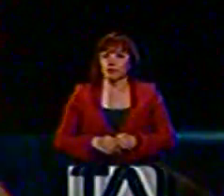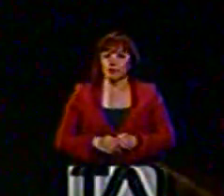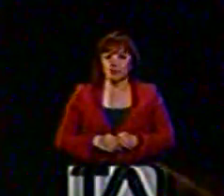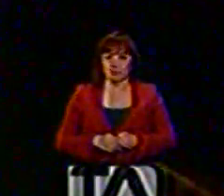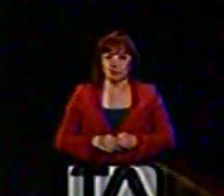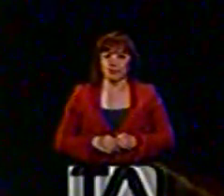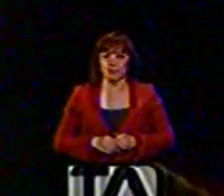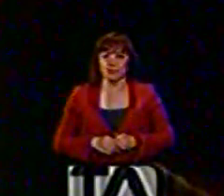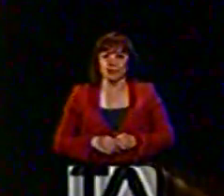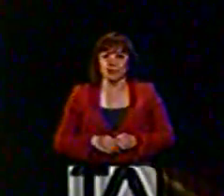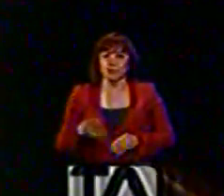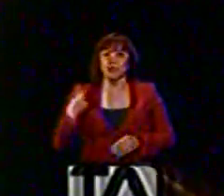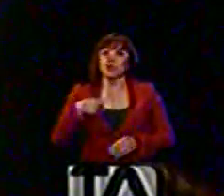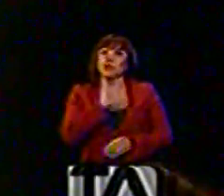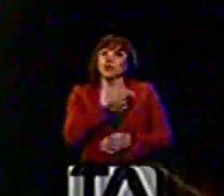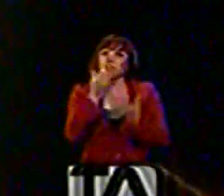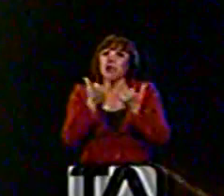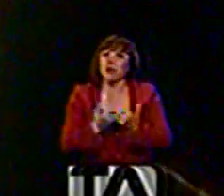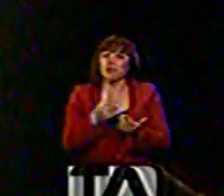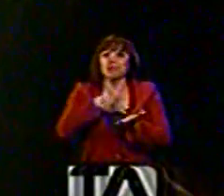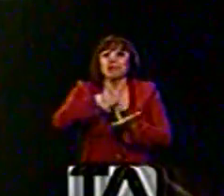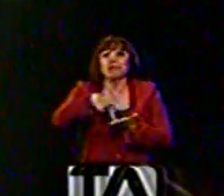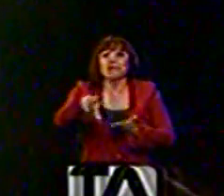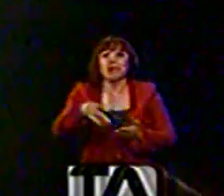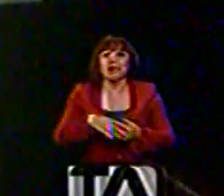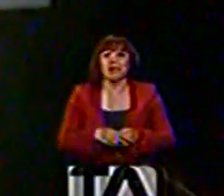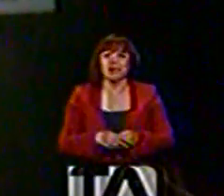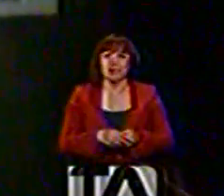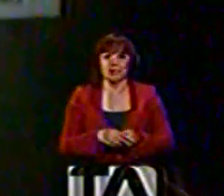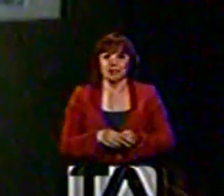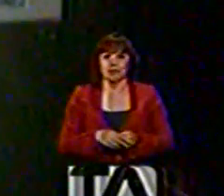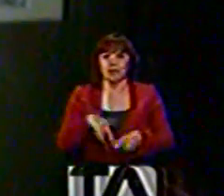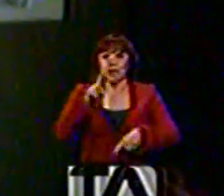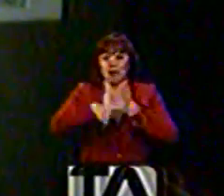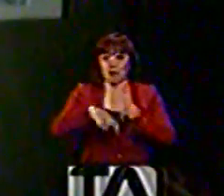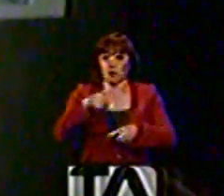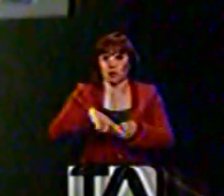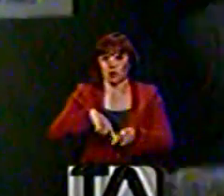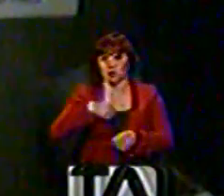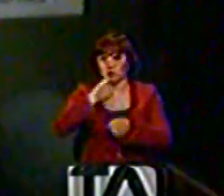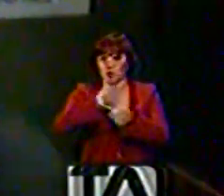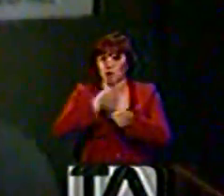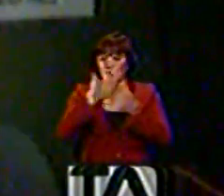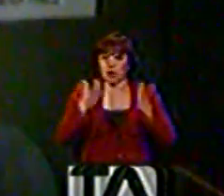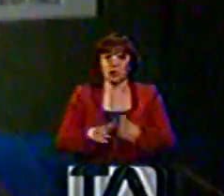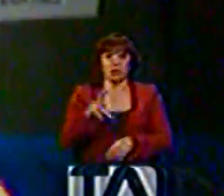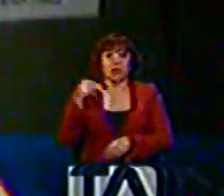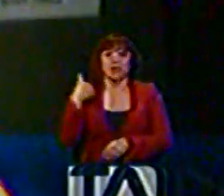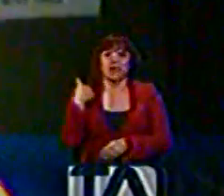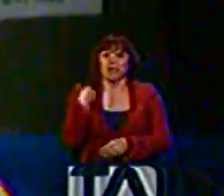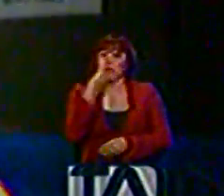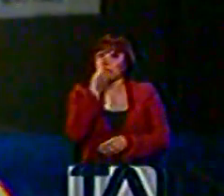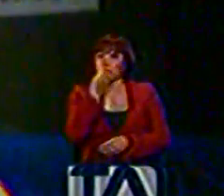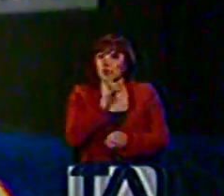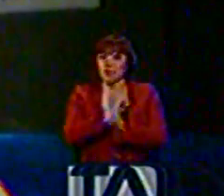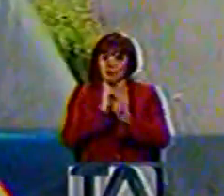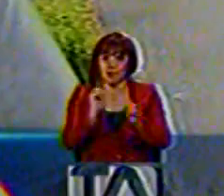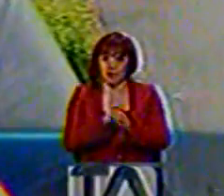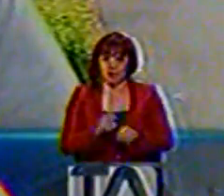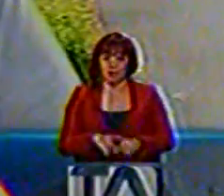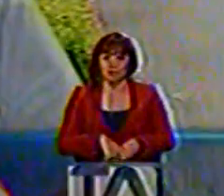mientras tanto, ¿cómo solventar ese tema? Porque hay empleados que no tienen ni siquiera para comer. Vamos a hacerle las preguntas a